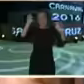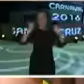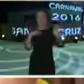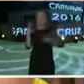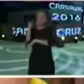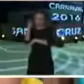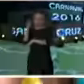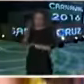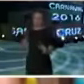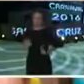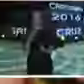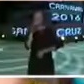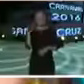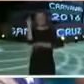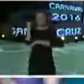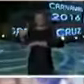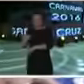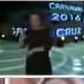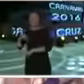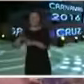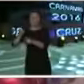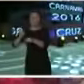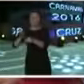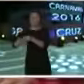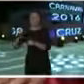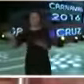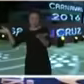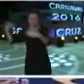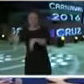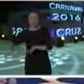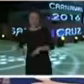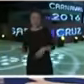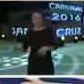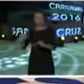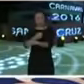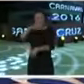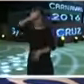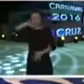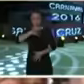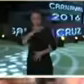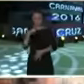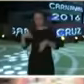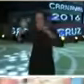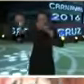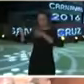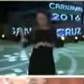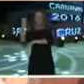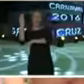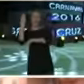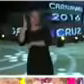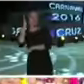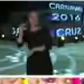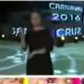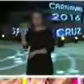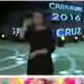Fuerteventura no hay discoteca que lo cuiden todos con esta muñeca. Mi verdad famosa